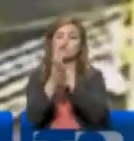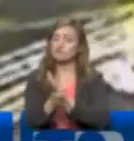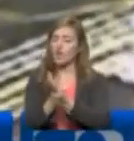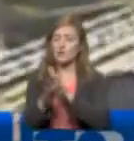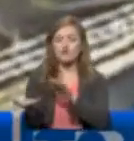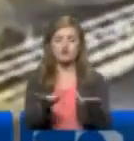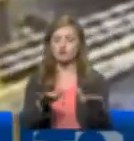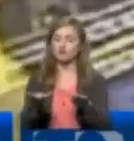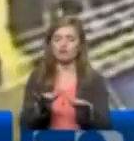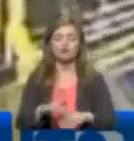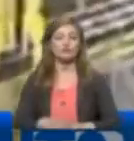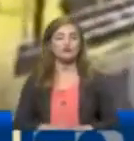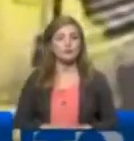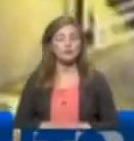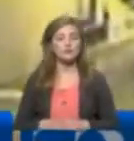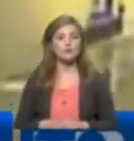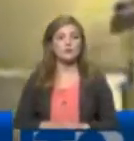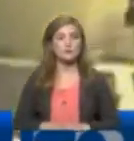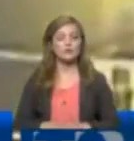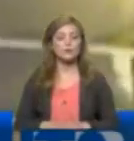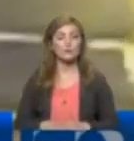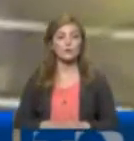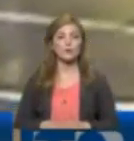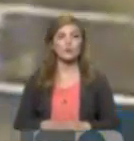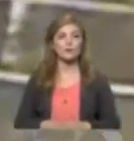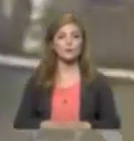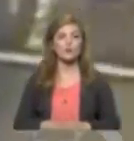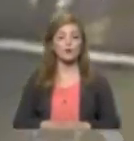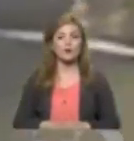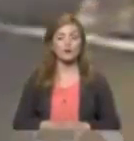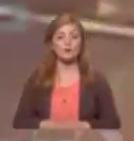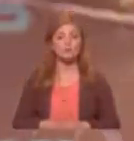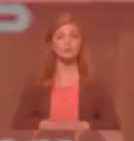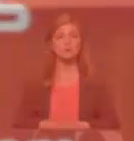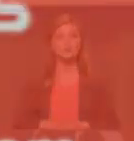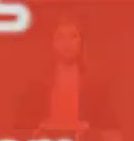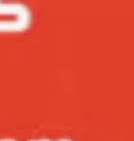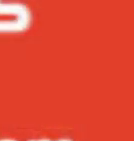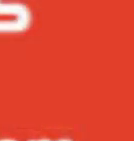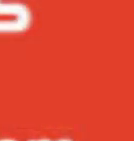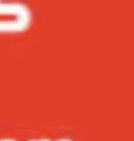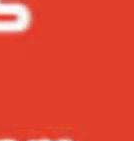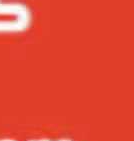a causa de los movimientos telúricos. En Quito, Carla Cerón, 24 horas.